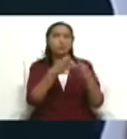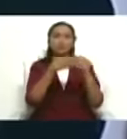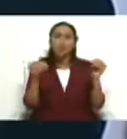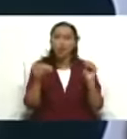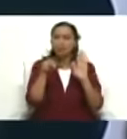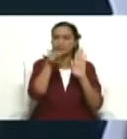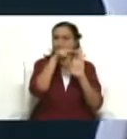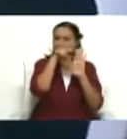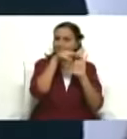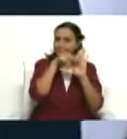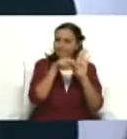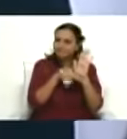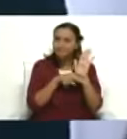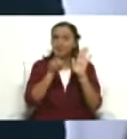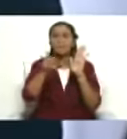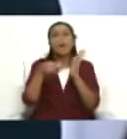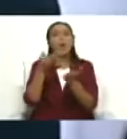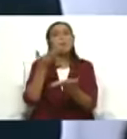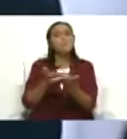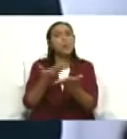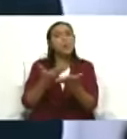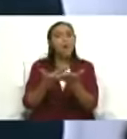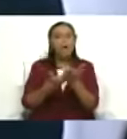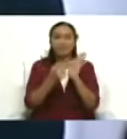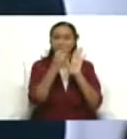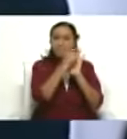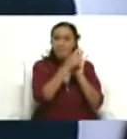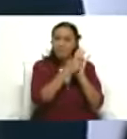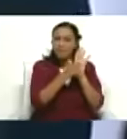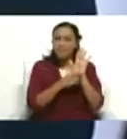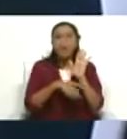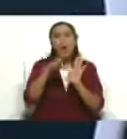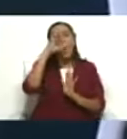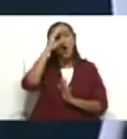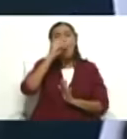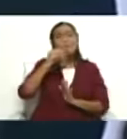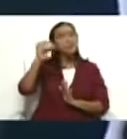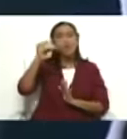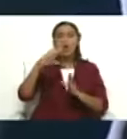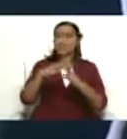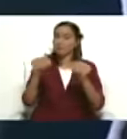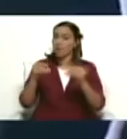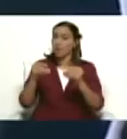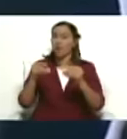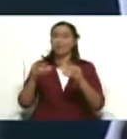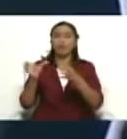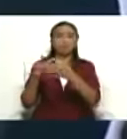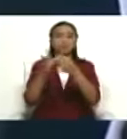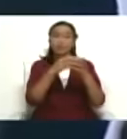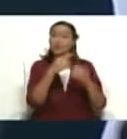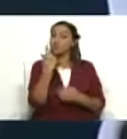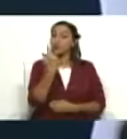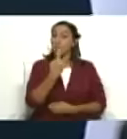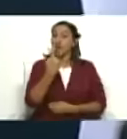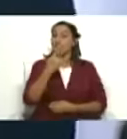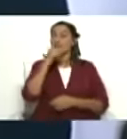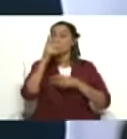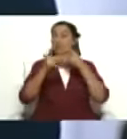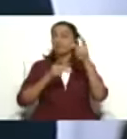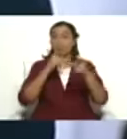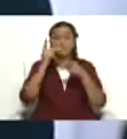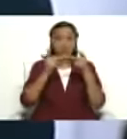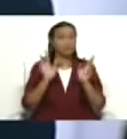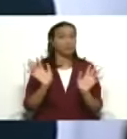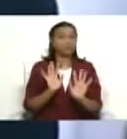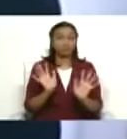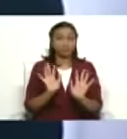requerimientos, las propuestas, las opiniones de todos los sectores, no solo de la vida política, también de la